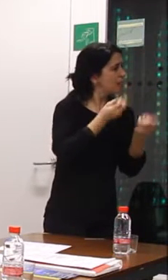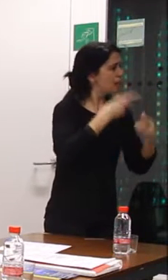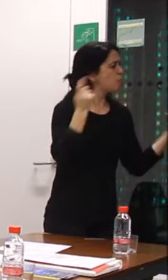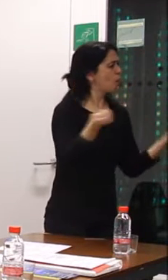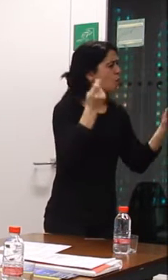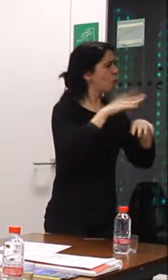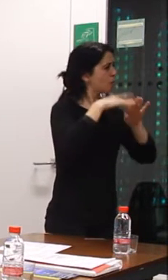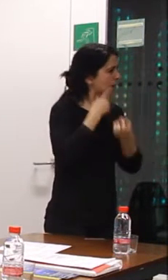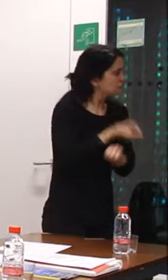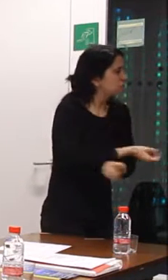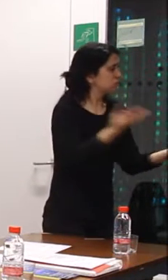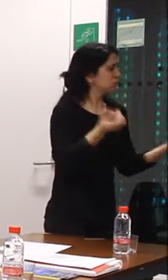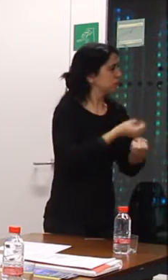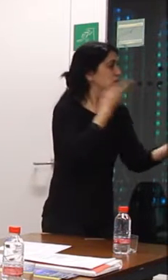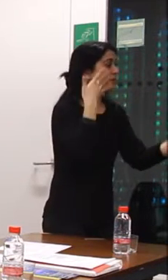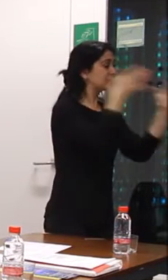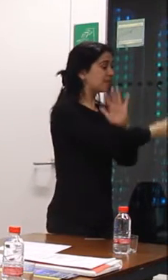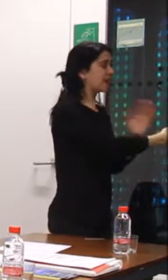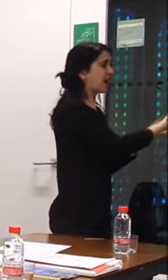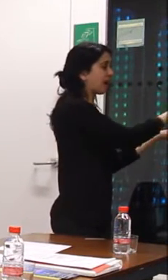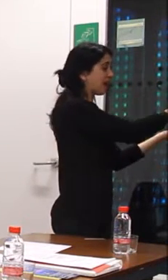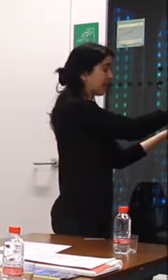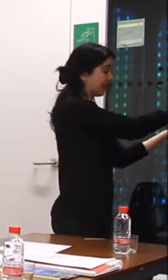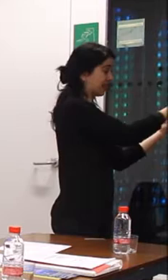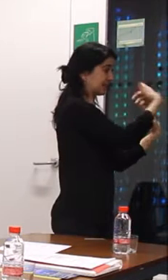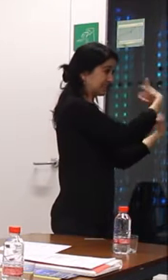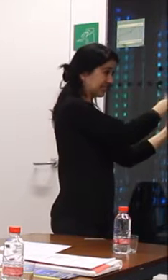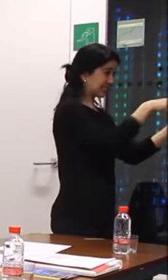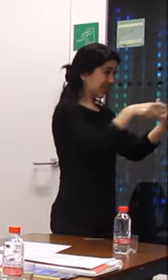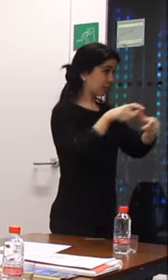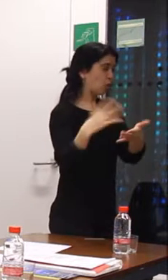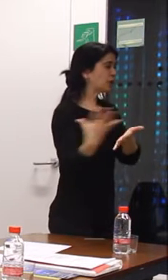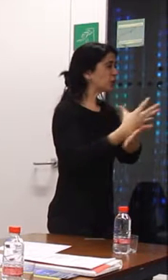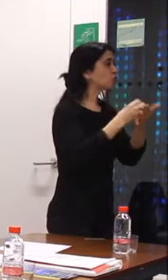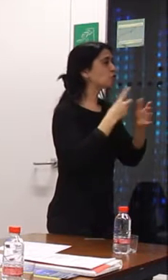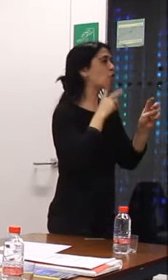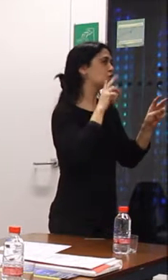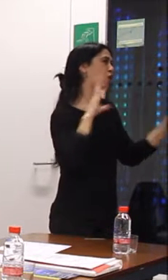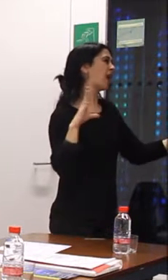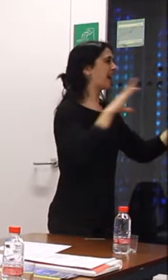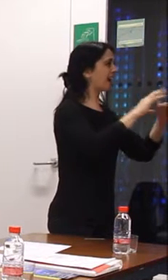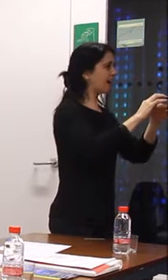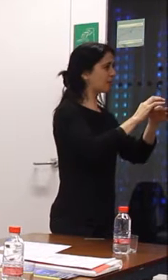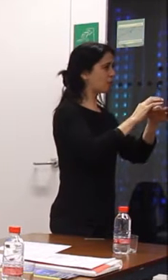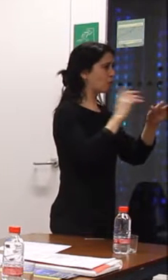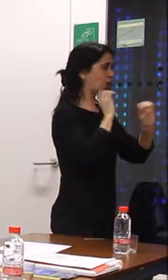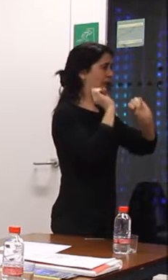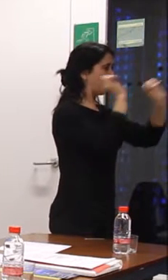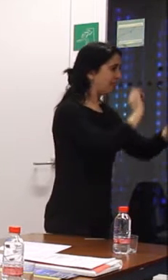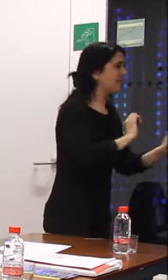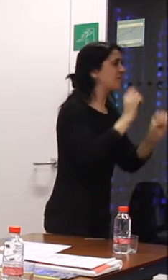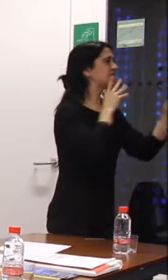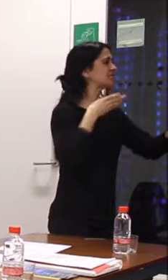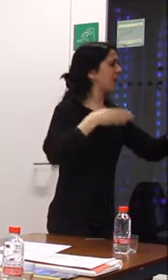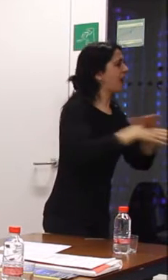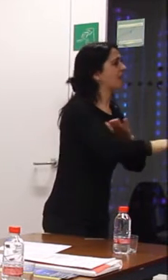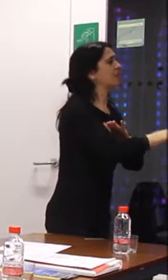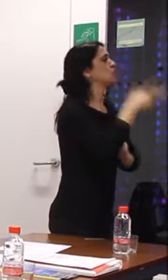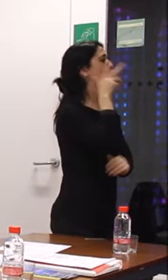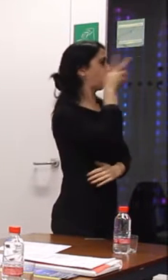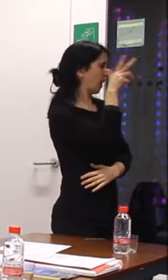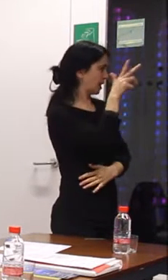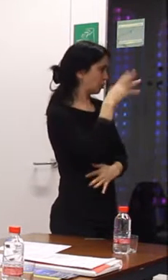y compartir la información de todos los sectores que trabajamos en la defensa y el acceso a derechos, en este